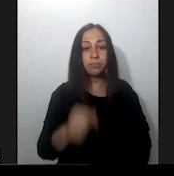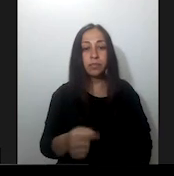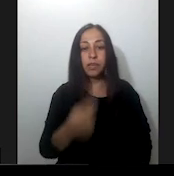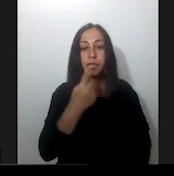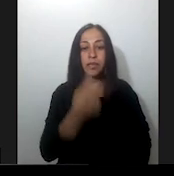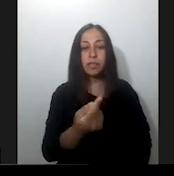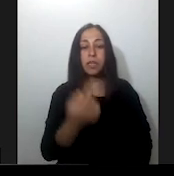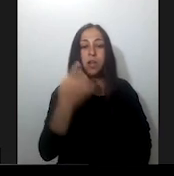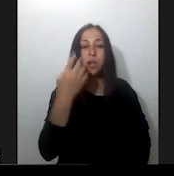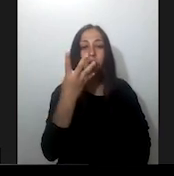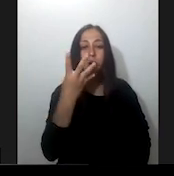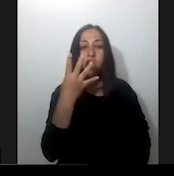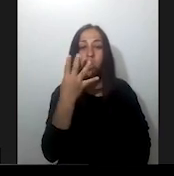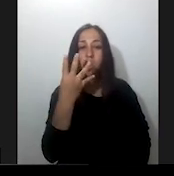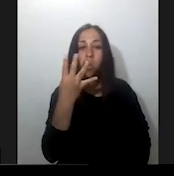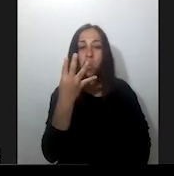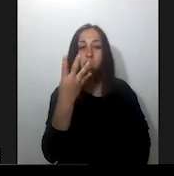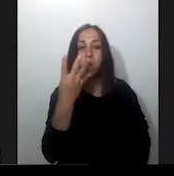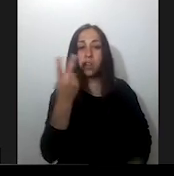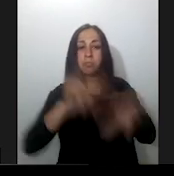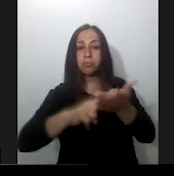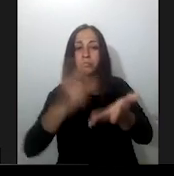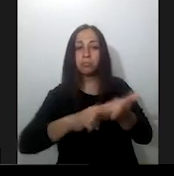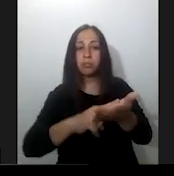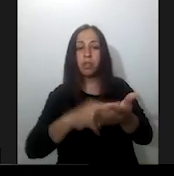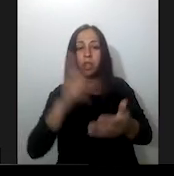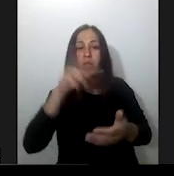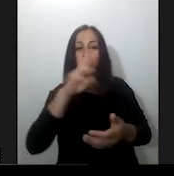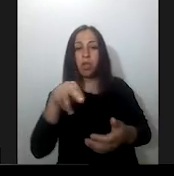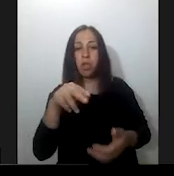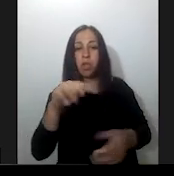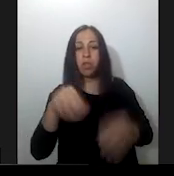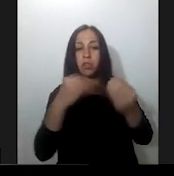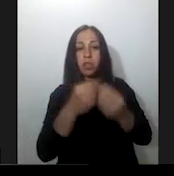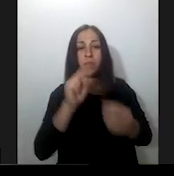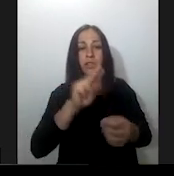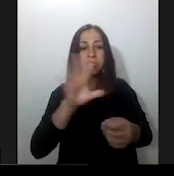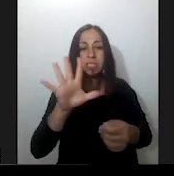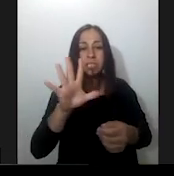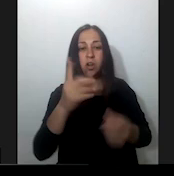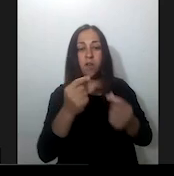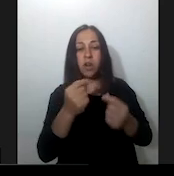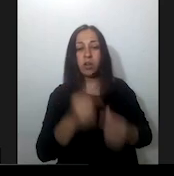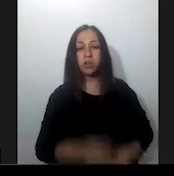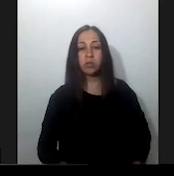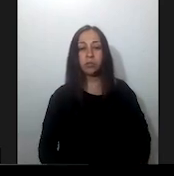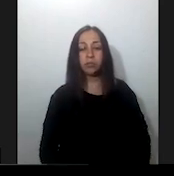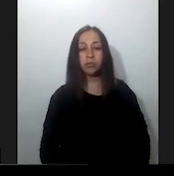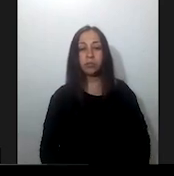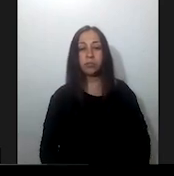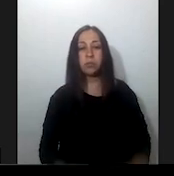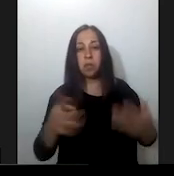Aceptar. Y me dice 4 valores duplicados encontrados y quitados, 25 valores